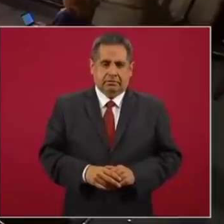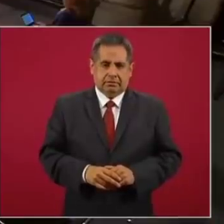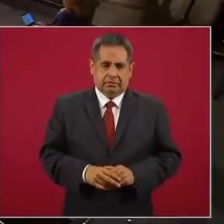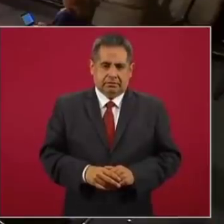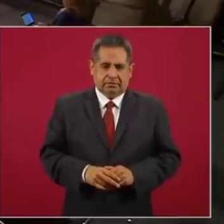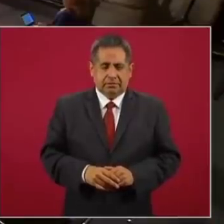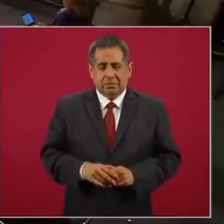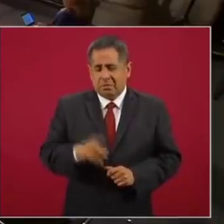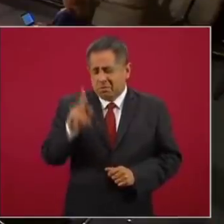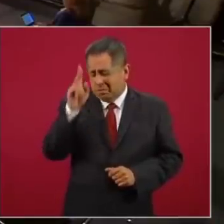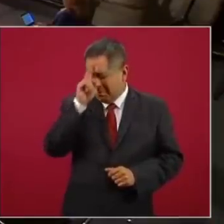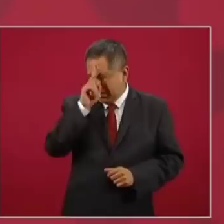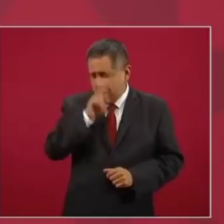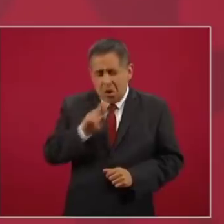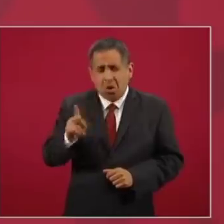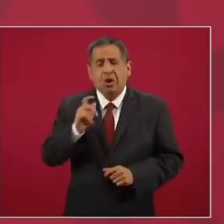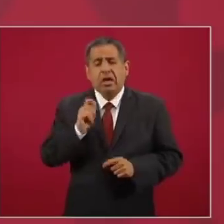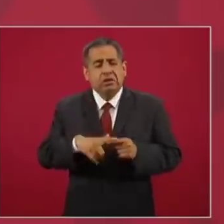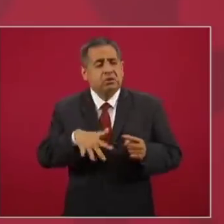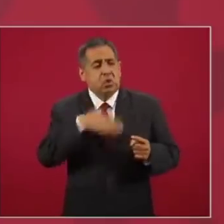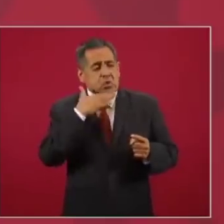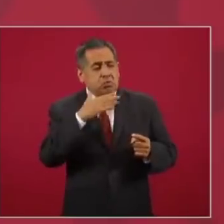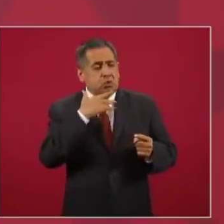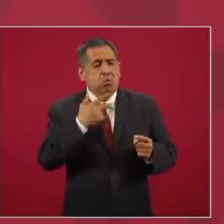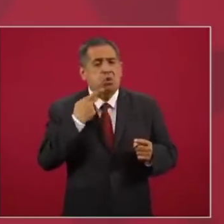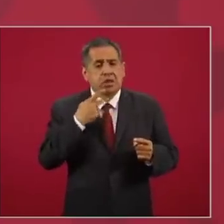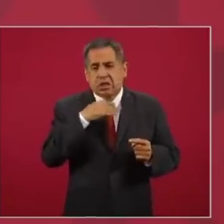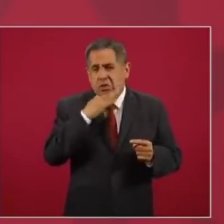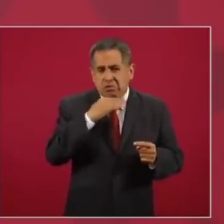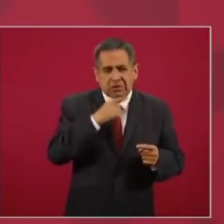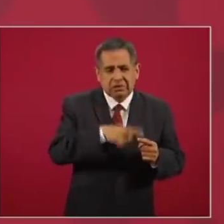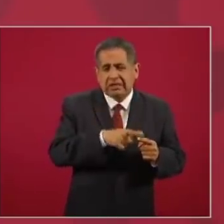Nada ha dañado más a México que la corrupción política.